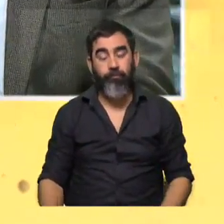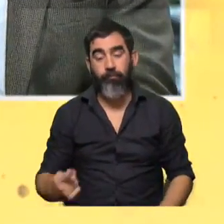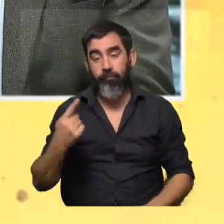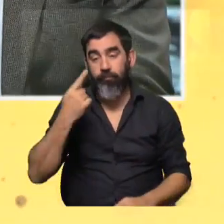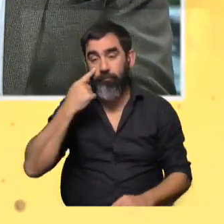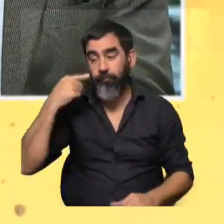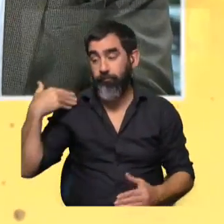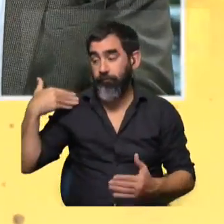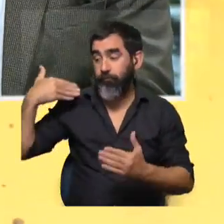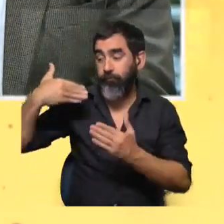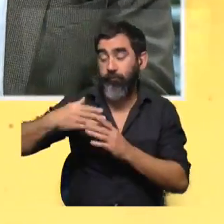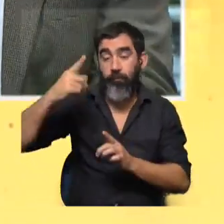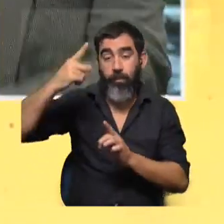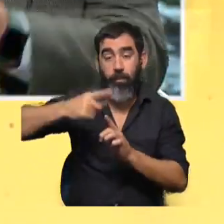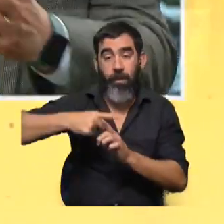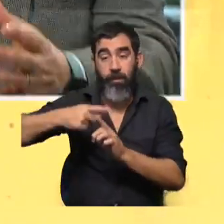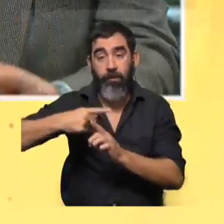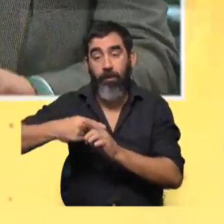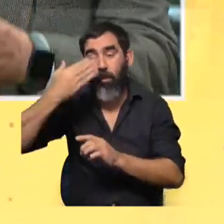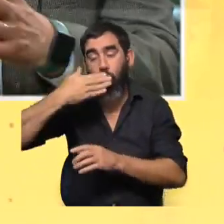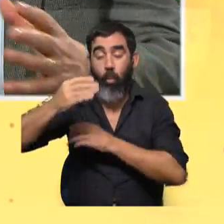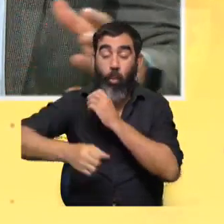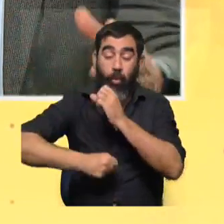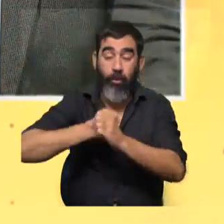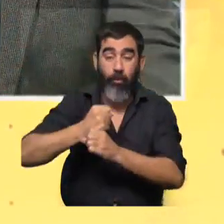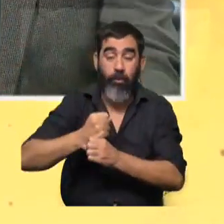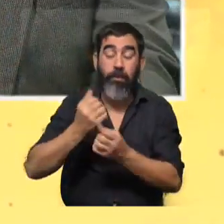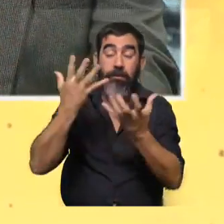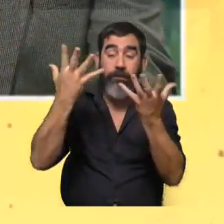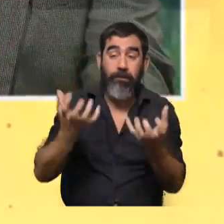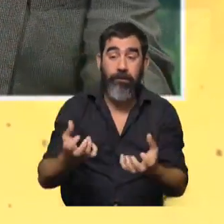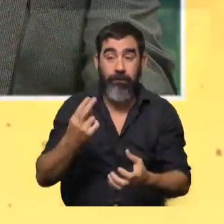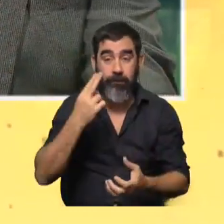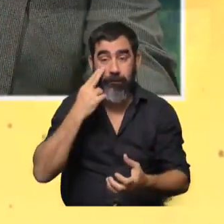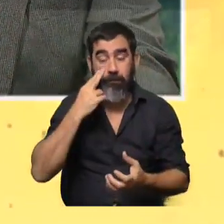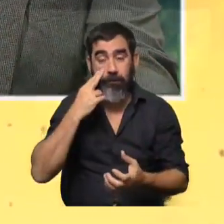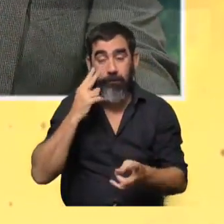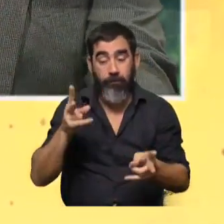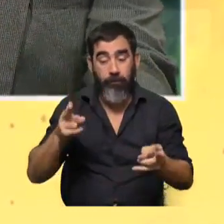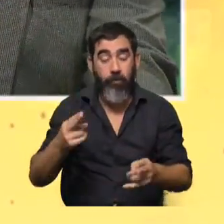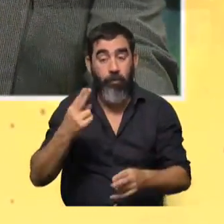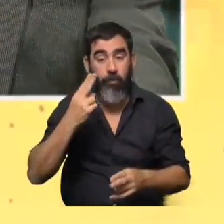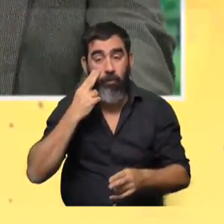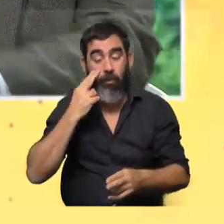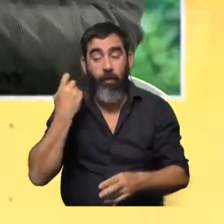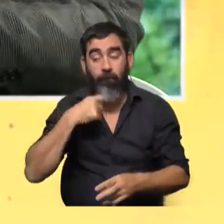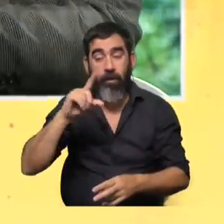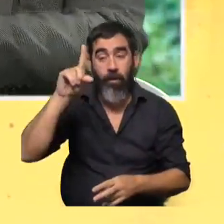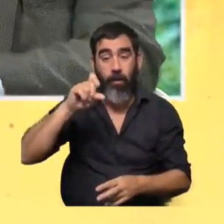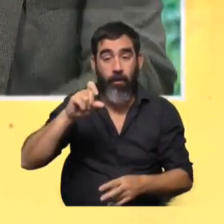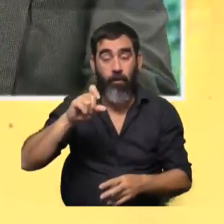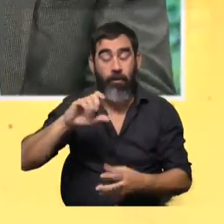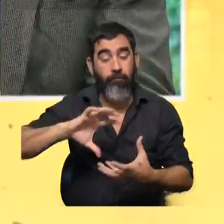los últimos meses, en los últimos años, esta sequía, este periodo de déficit hídrico que terminó con